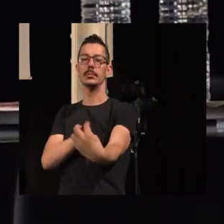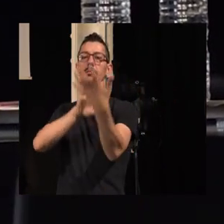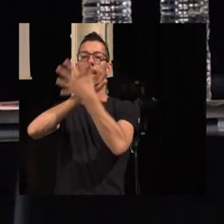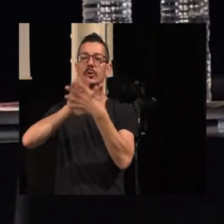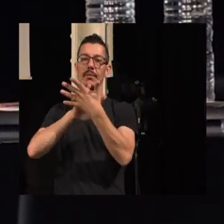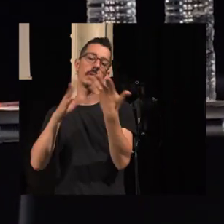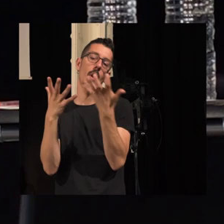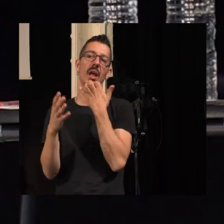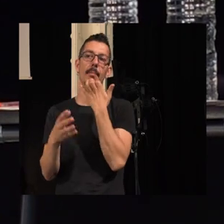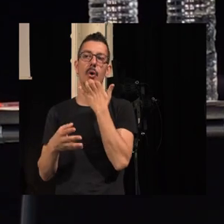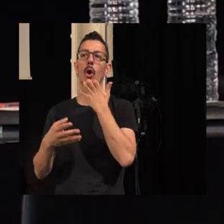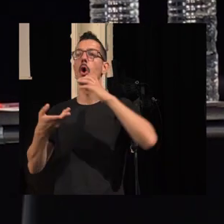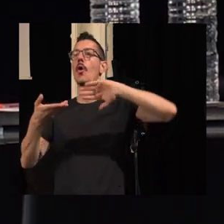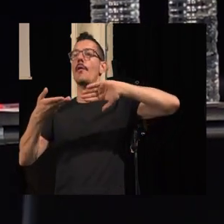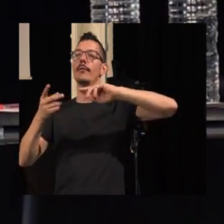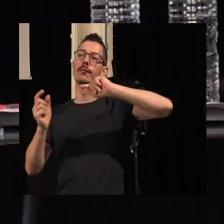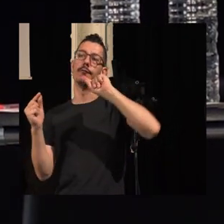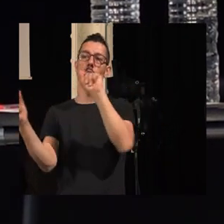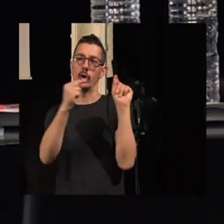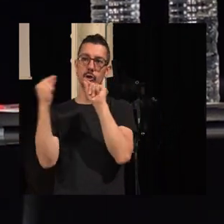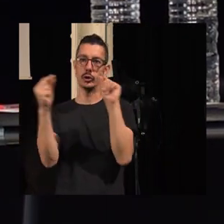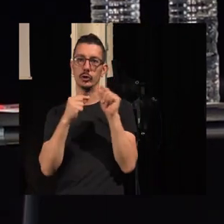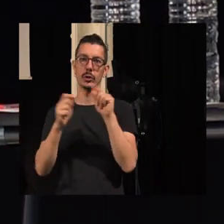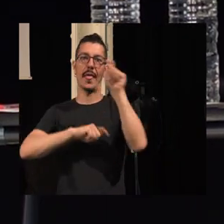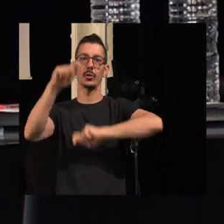de asociativismo,